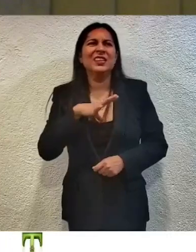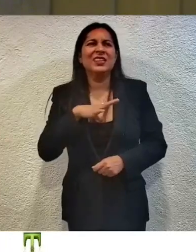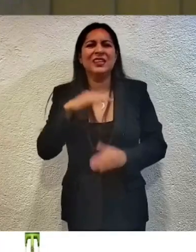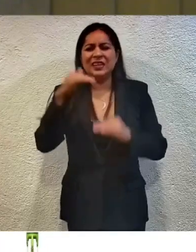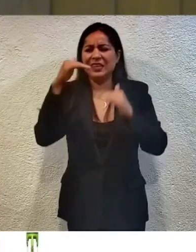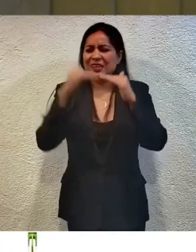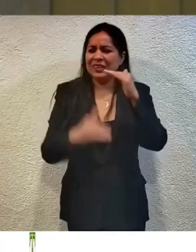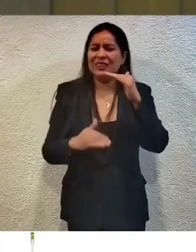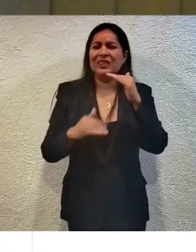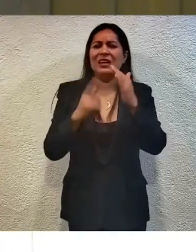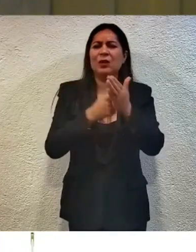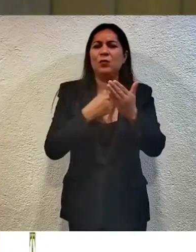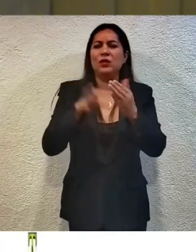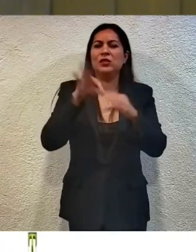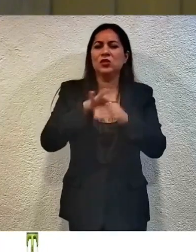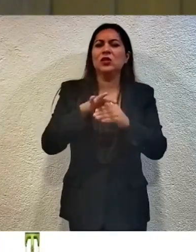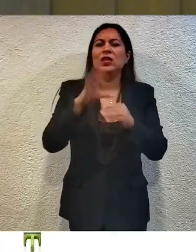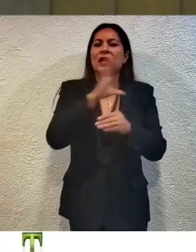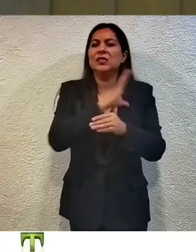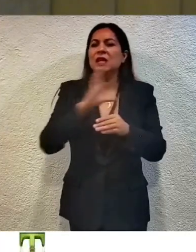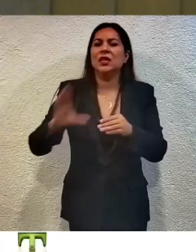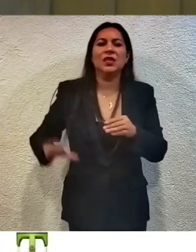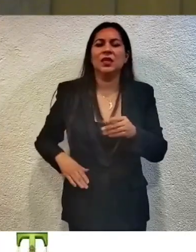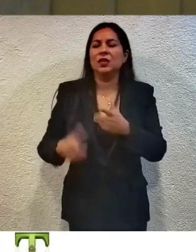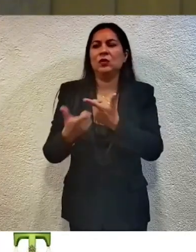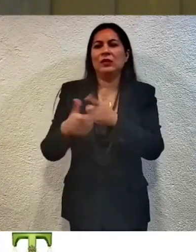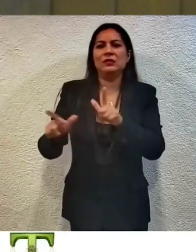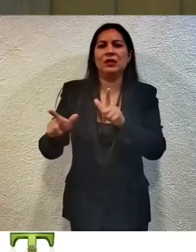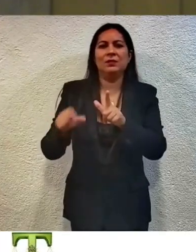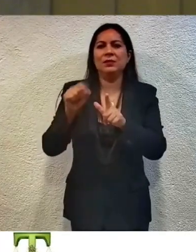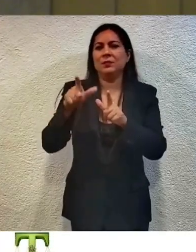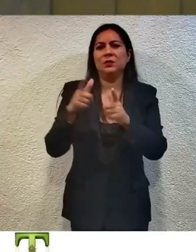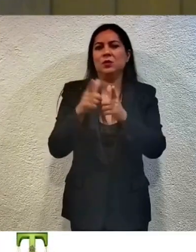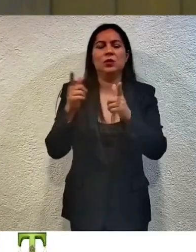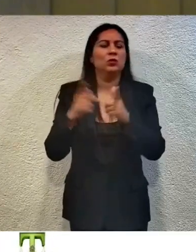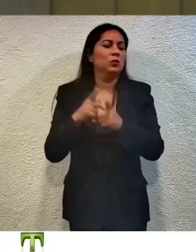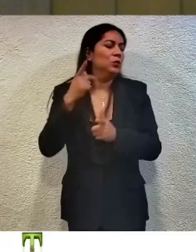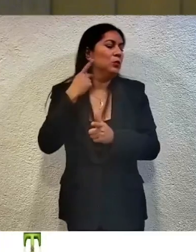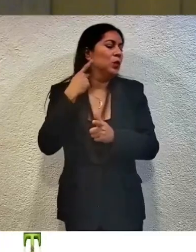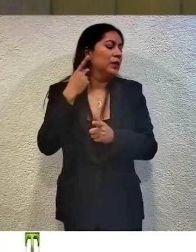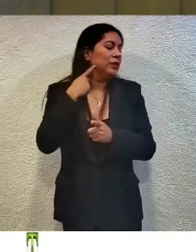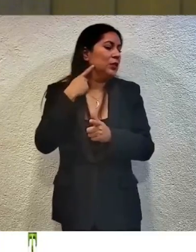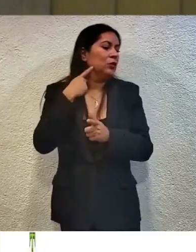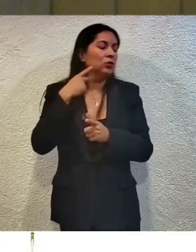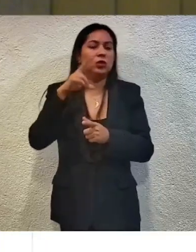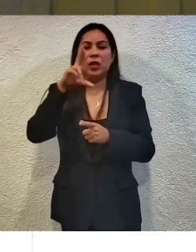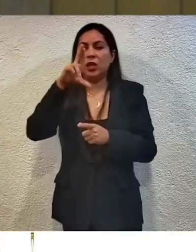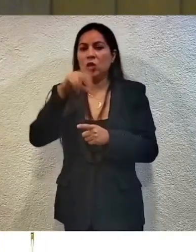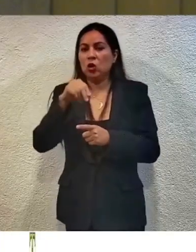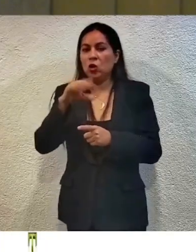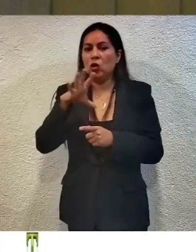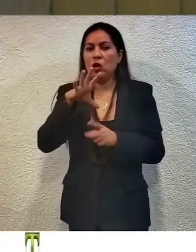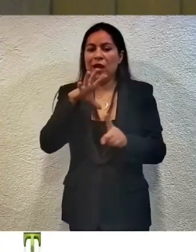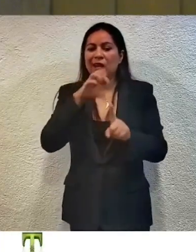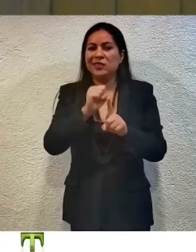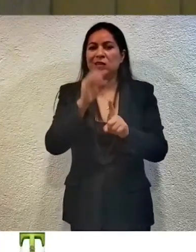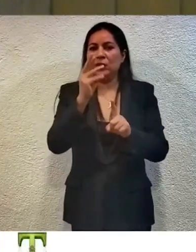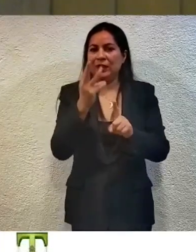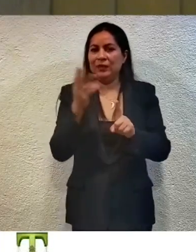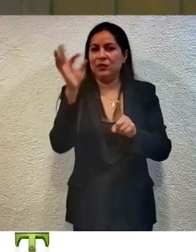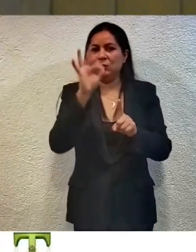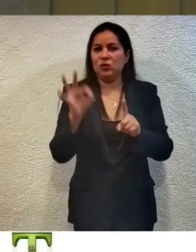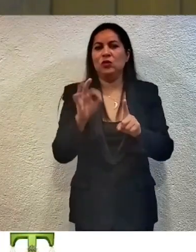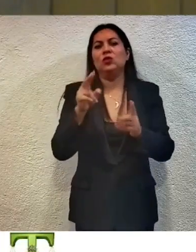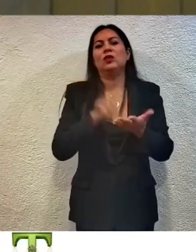la votación de las candidaturas independientes y de los partidos políticos que no obtuvieron el 3% de la